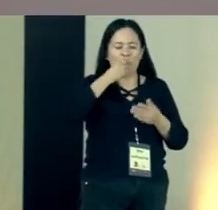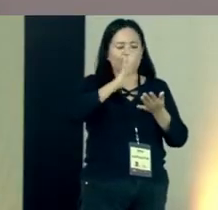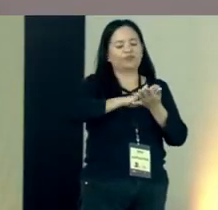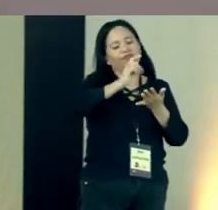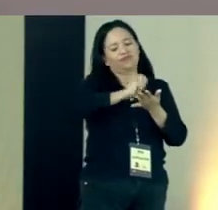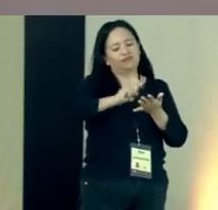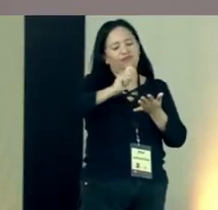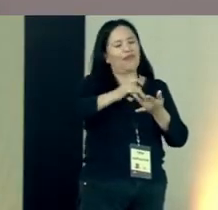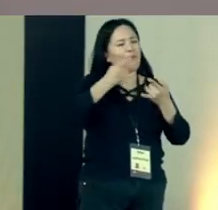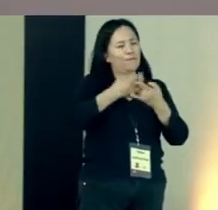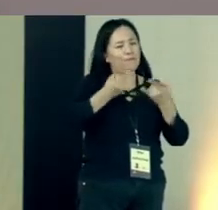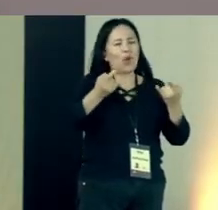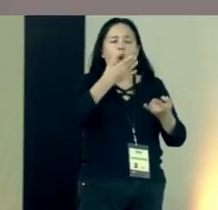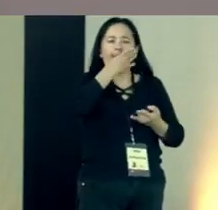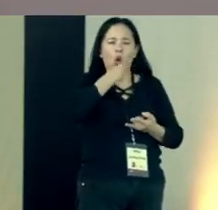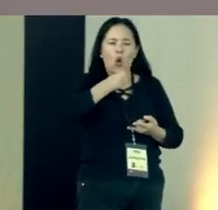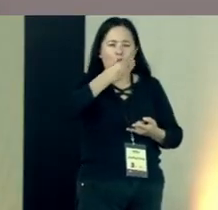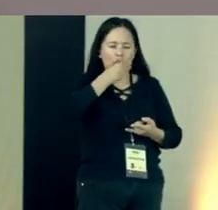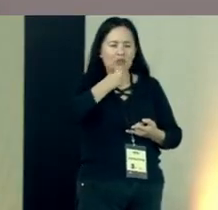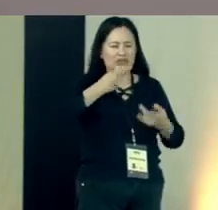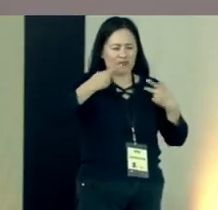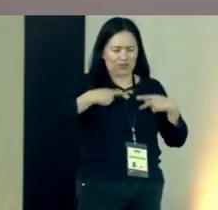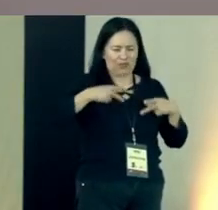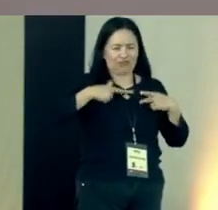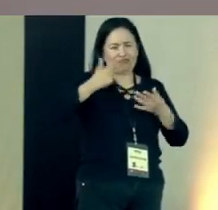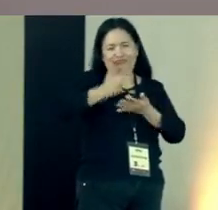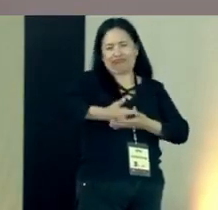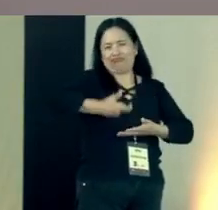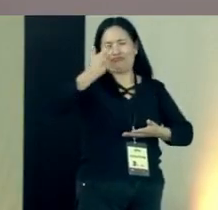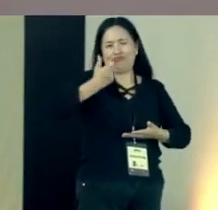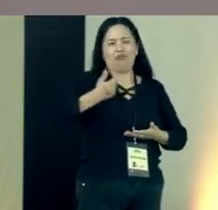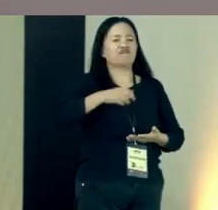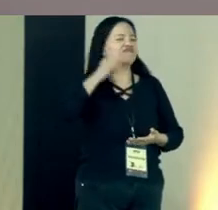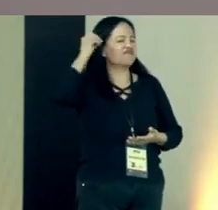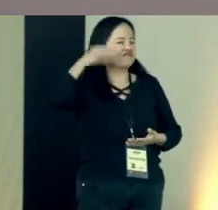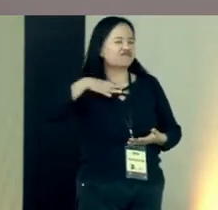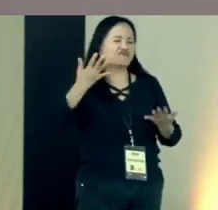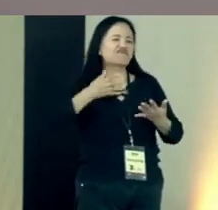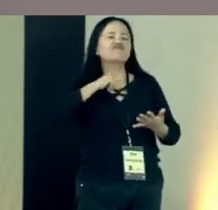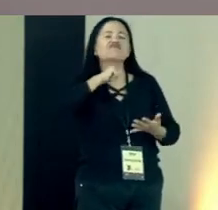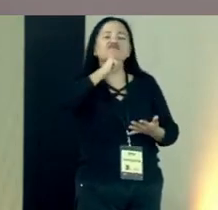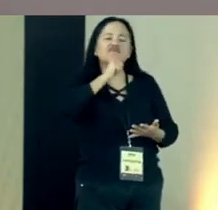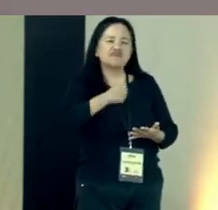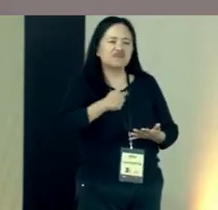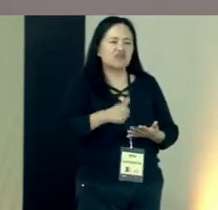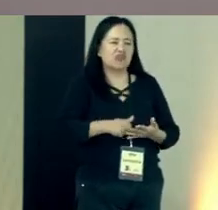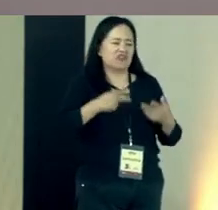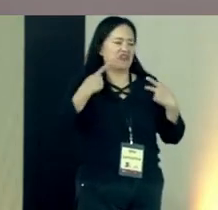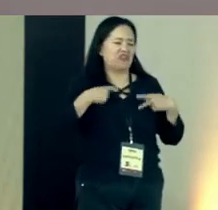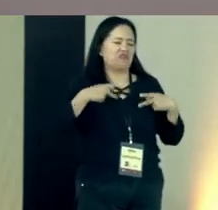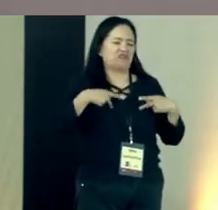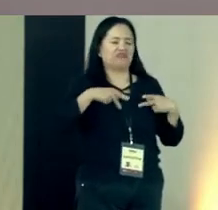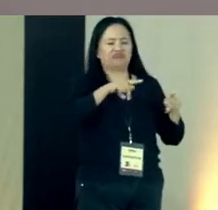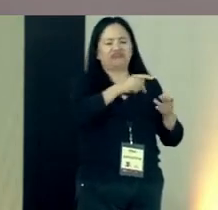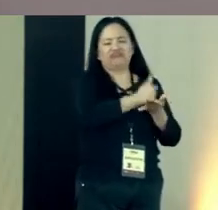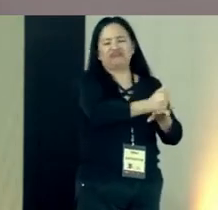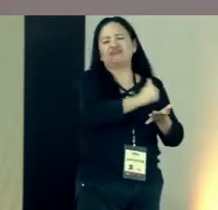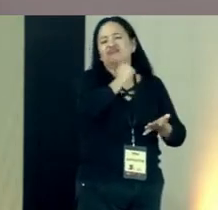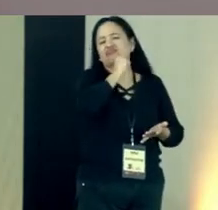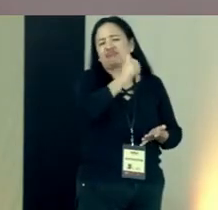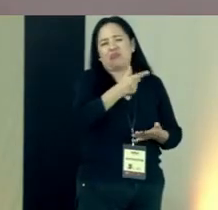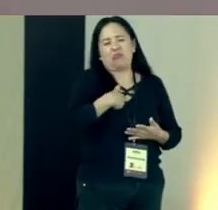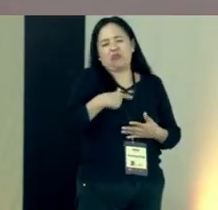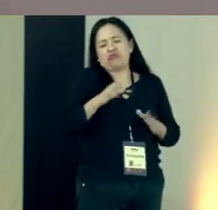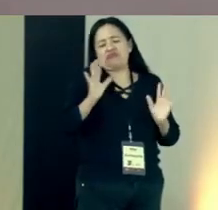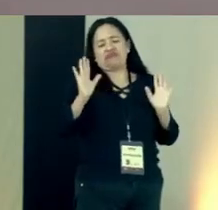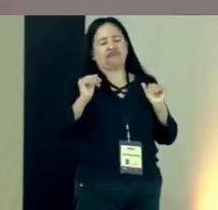de estos personajes, desde figuras ricas y parasitarias que ejercen su capricho sin interesarse por las consecuencias, puesto que jamás se